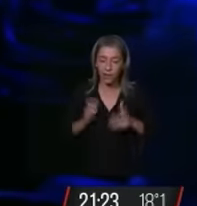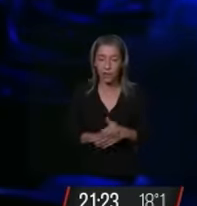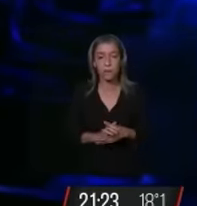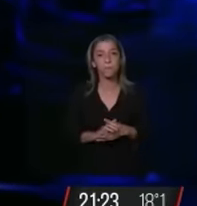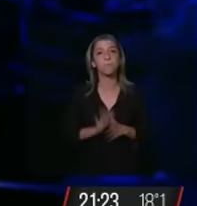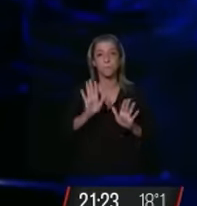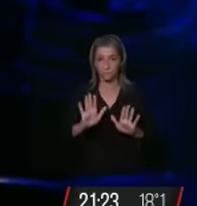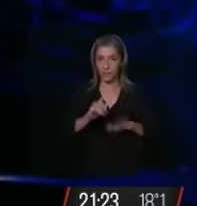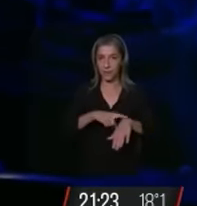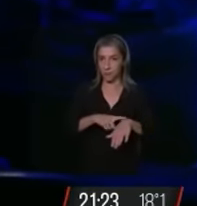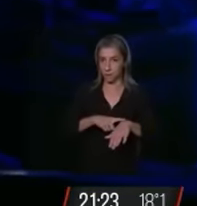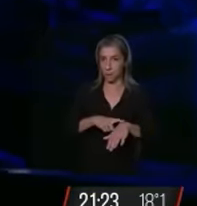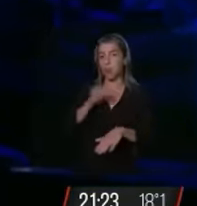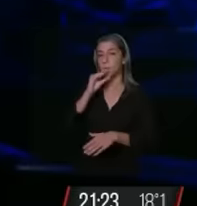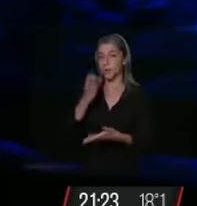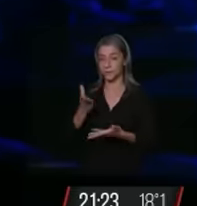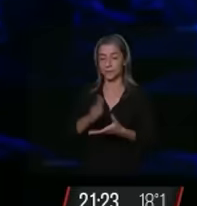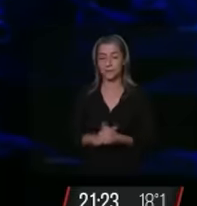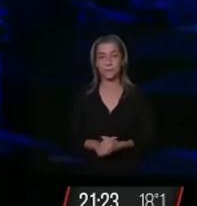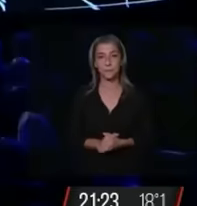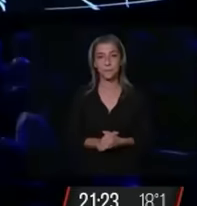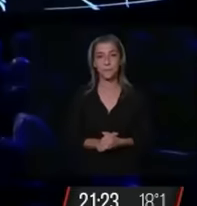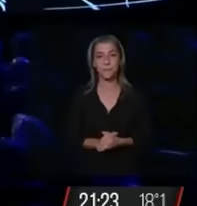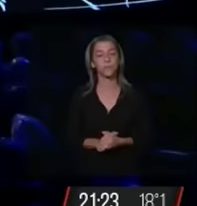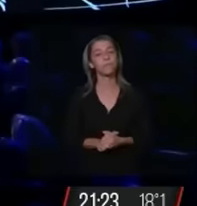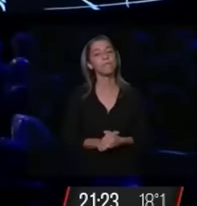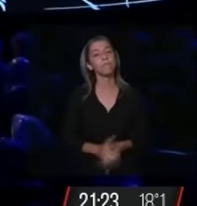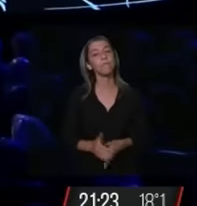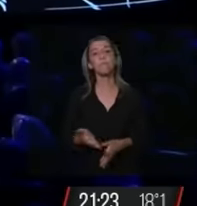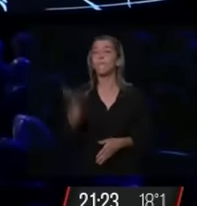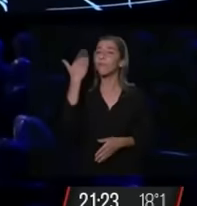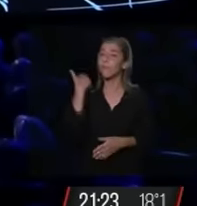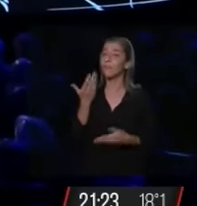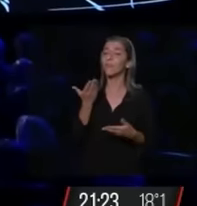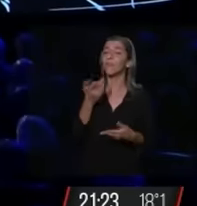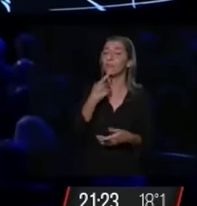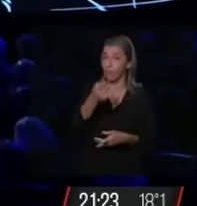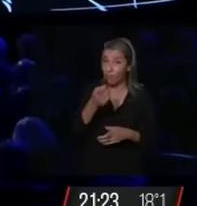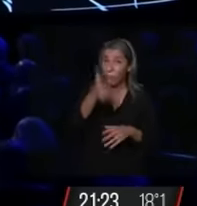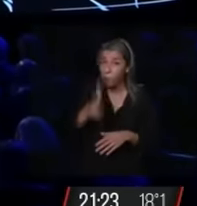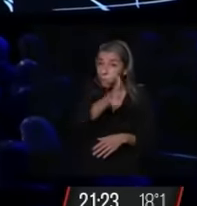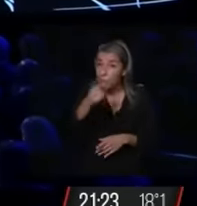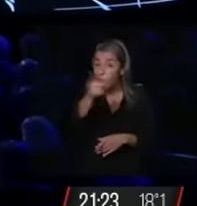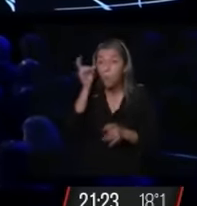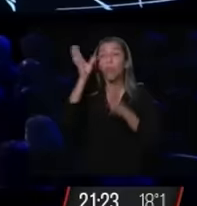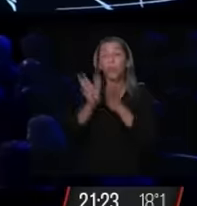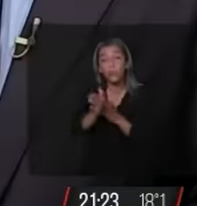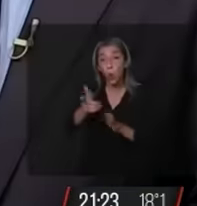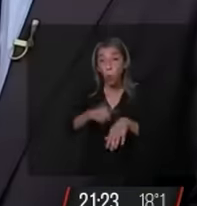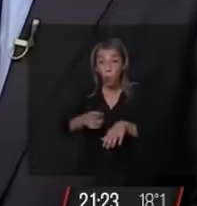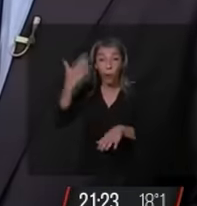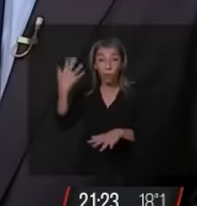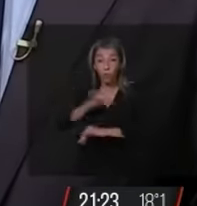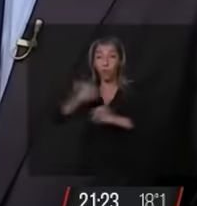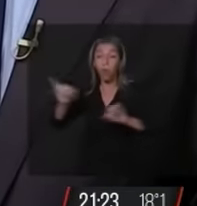la palabra Sergio Massa. En el primer debate te pedí que le pidieras disculpas al Papa y dijiste que no lo habías dicho en campaña, a pesar de que lo